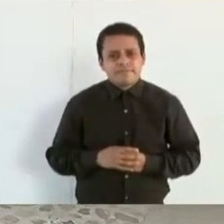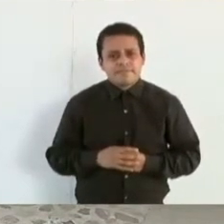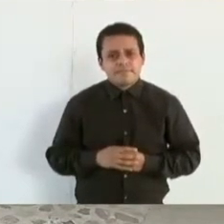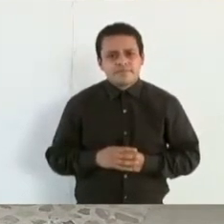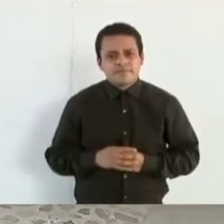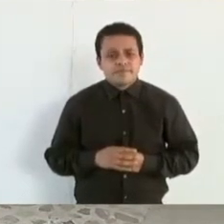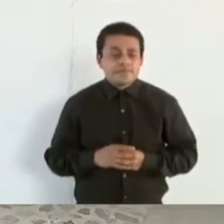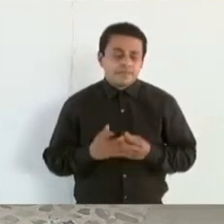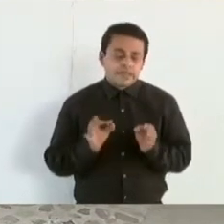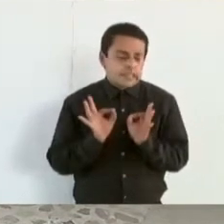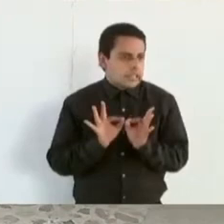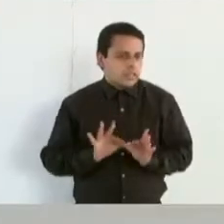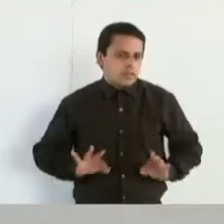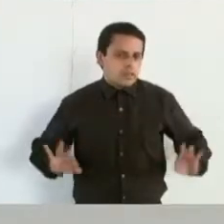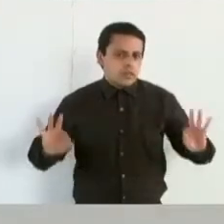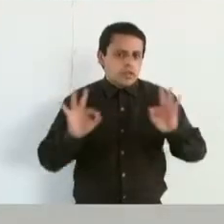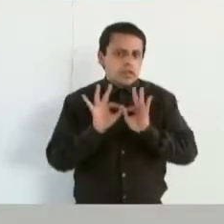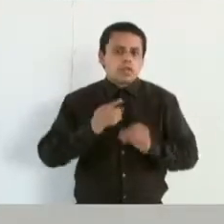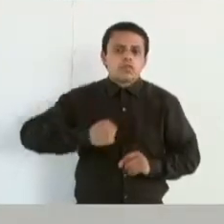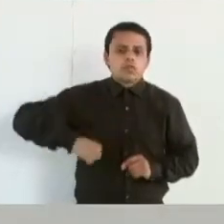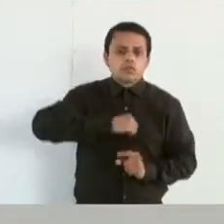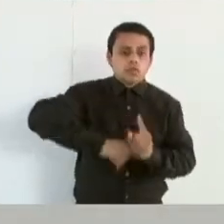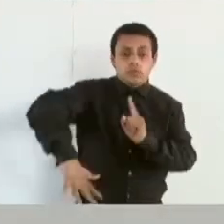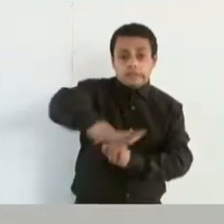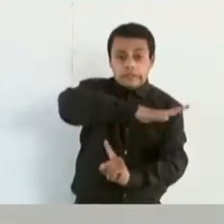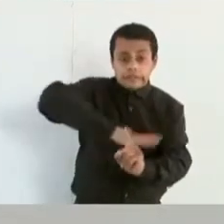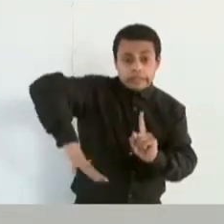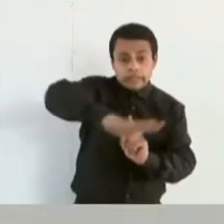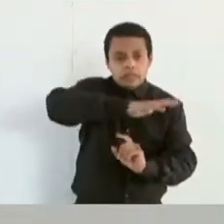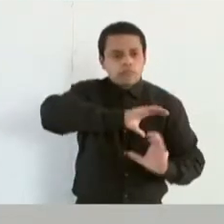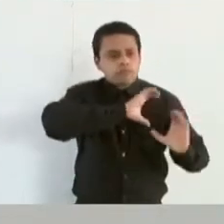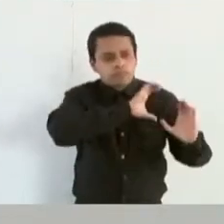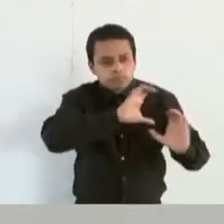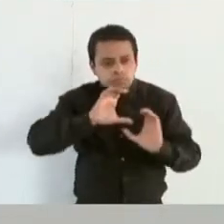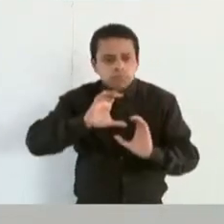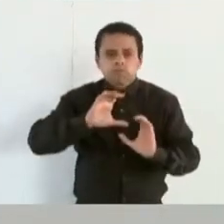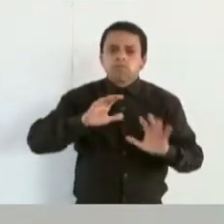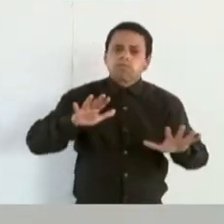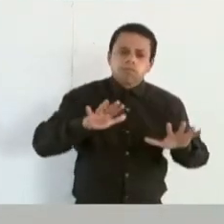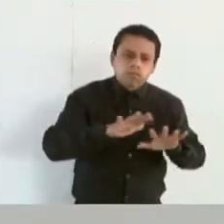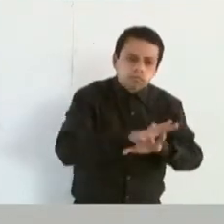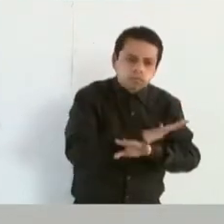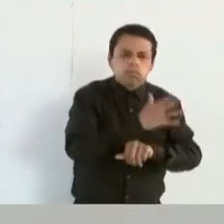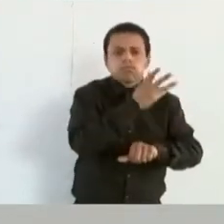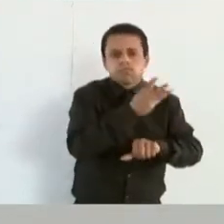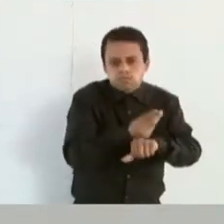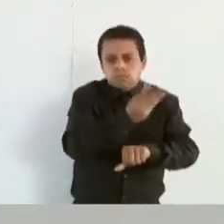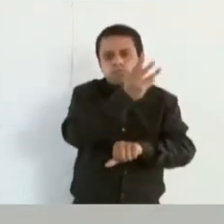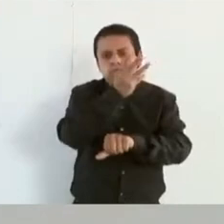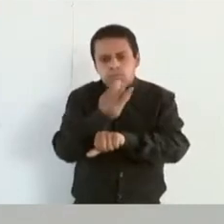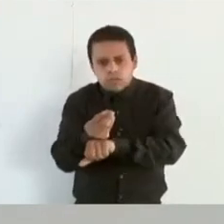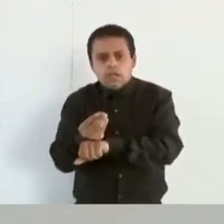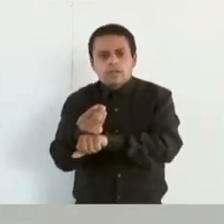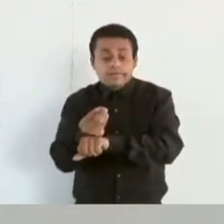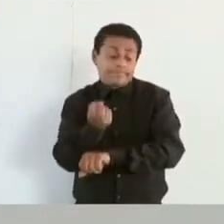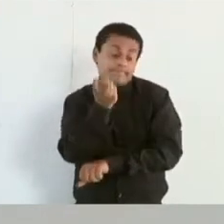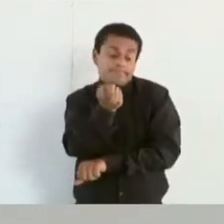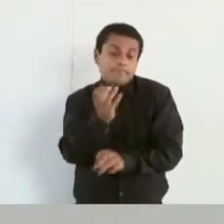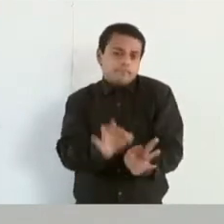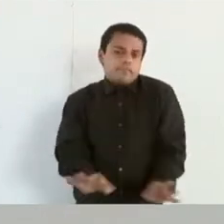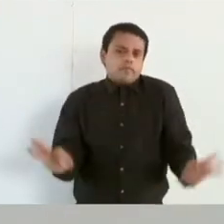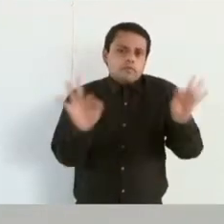y es importante restaurar el medio ambiente. Por eso, la razón de